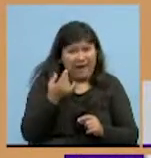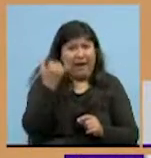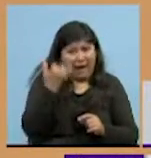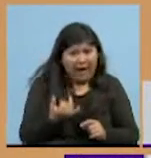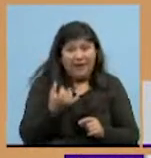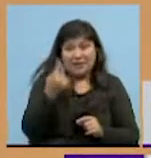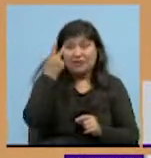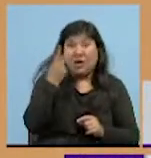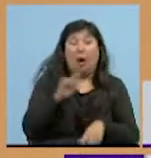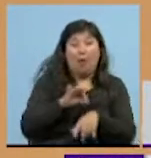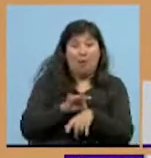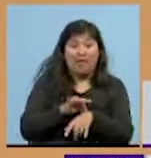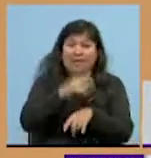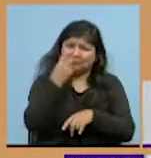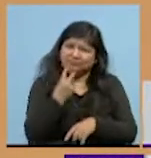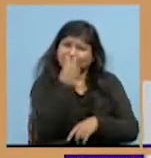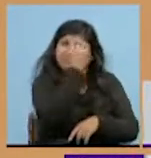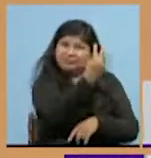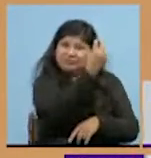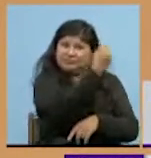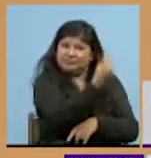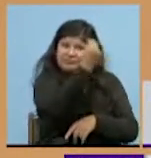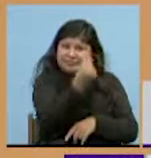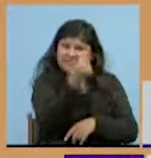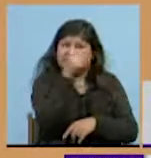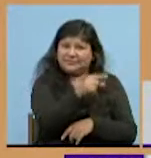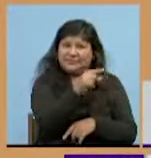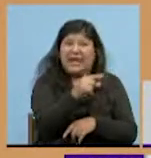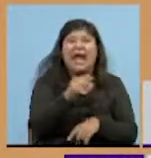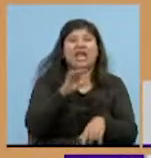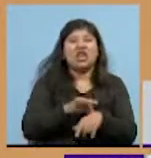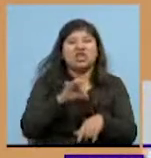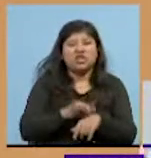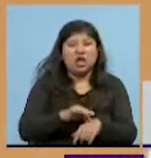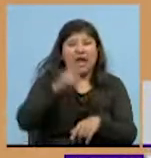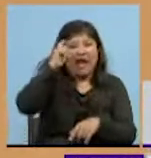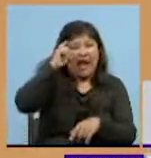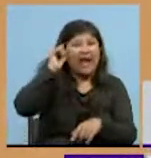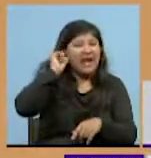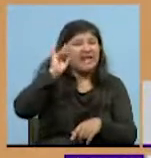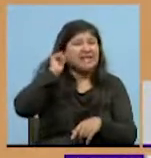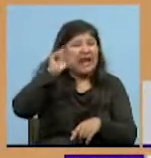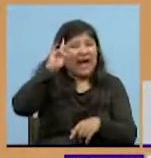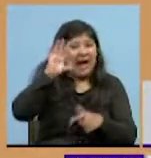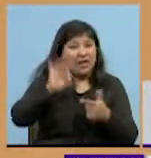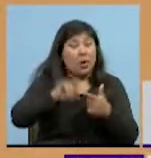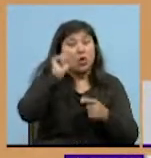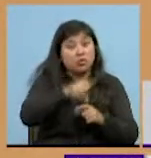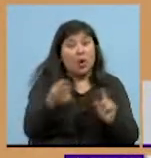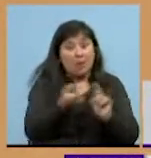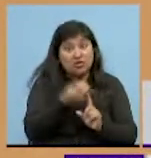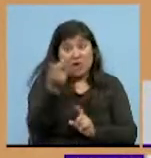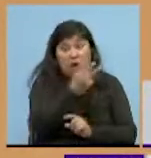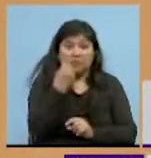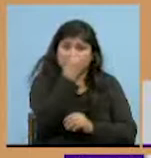Susques, que es el doctor Delgado y la esposa, una pediatra. Entonces, para la zona de